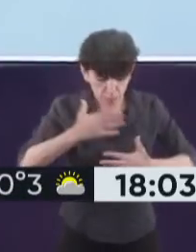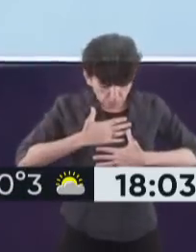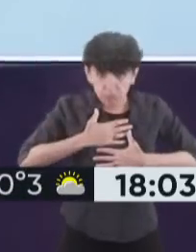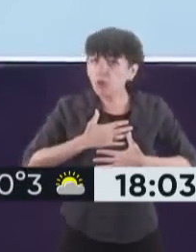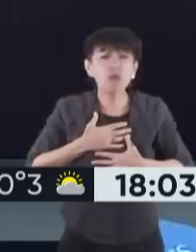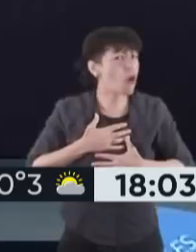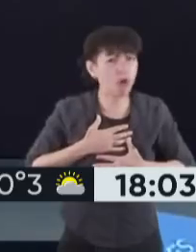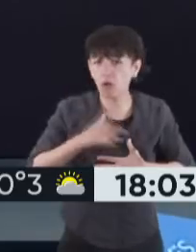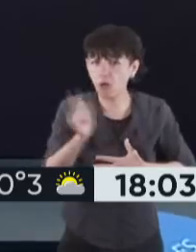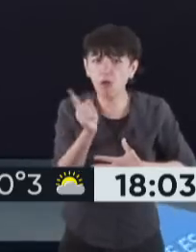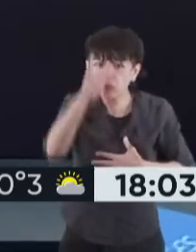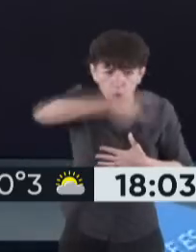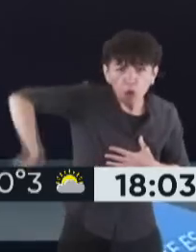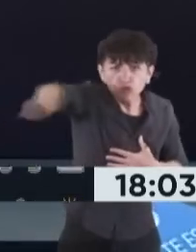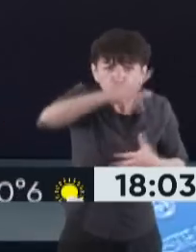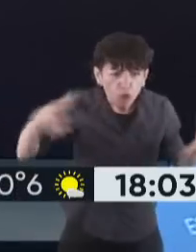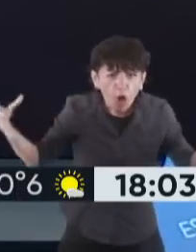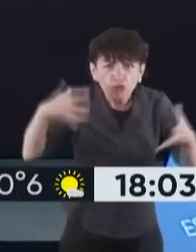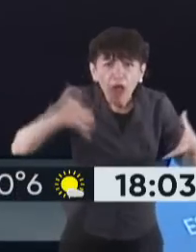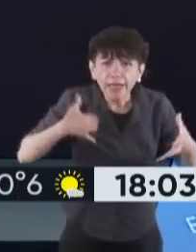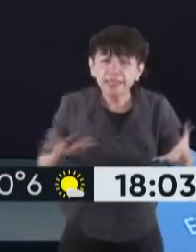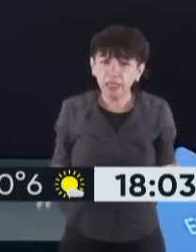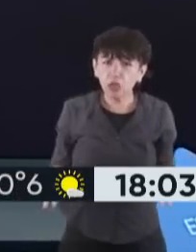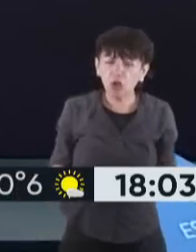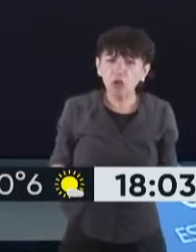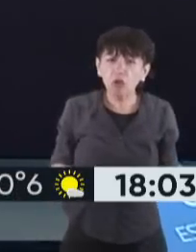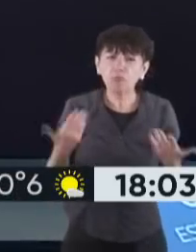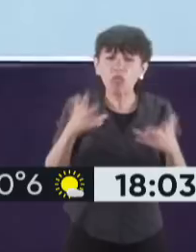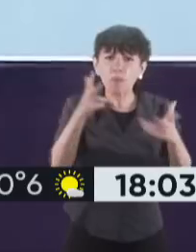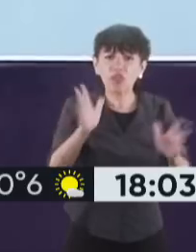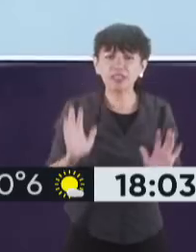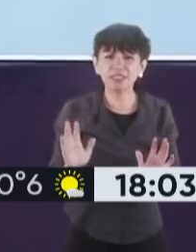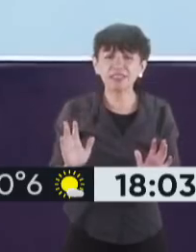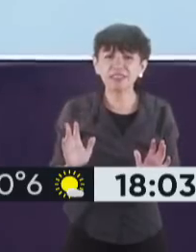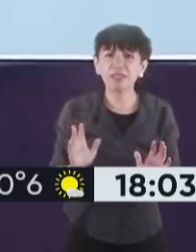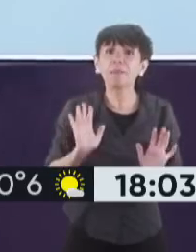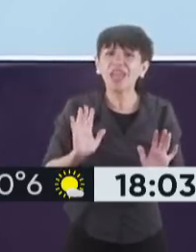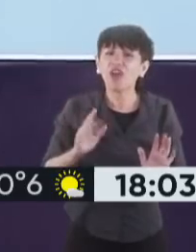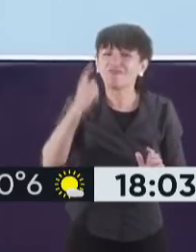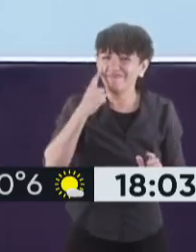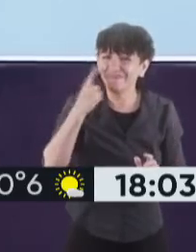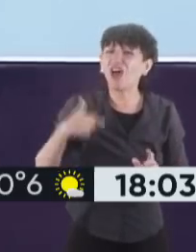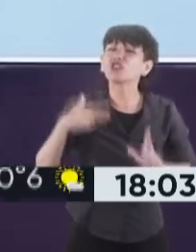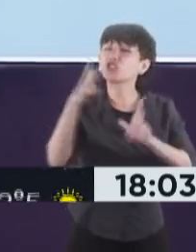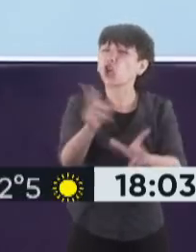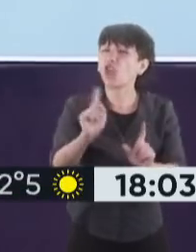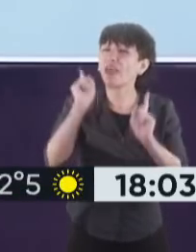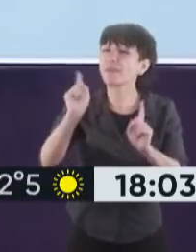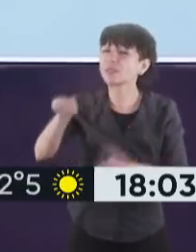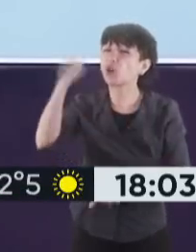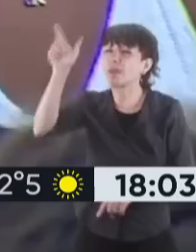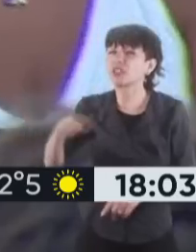conseguimos. Lo puedo decir porque yo no creo, como alguien ha dicho, que la nuestra es una sociedad fracasada. Es una